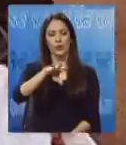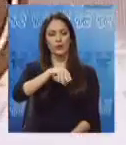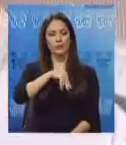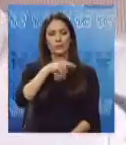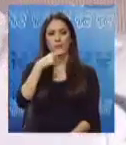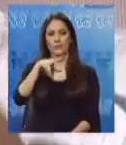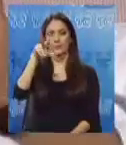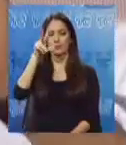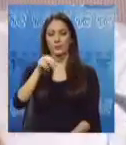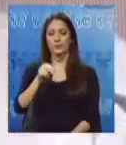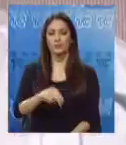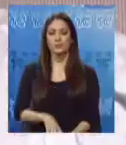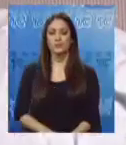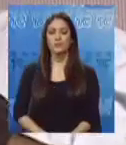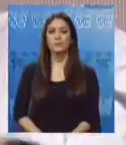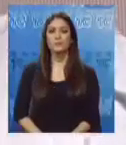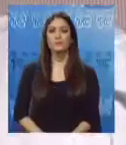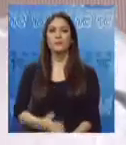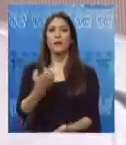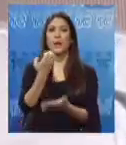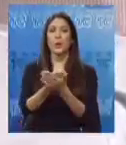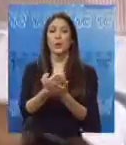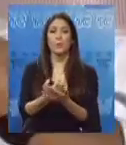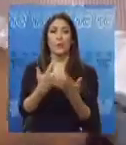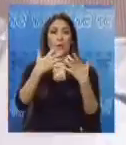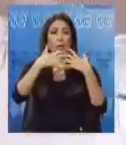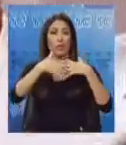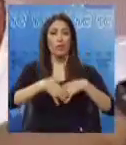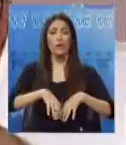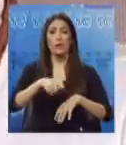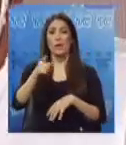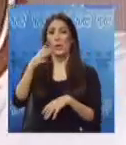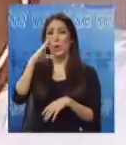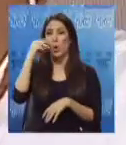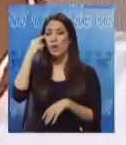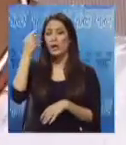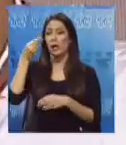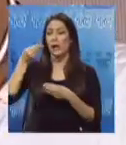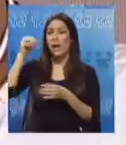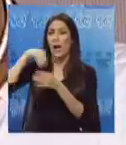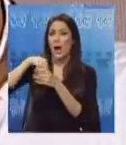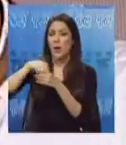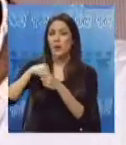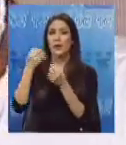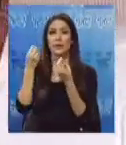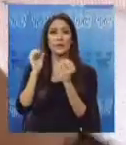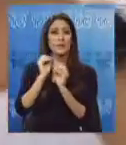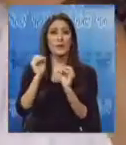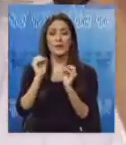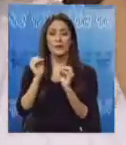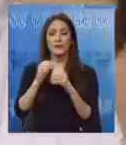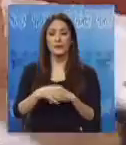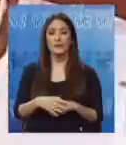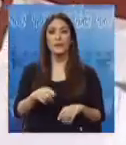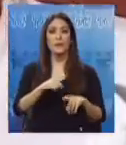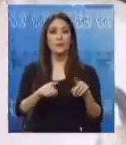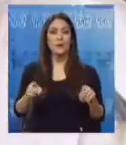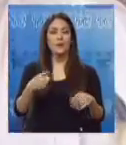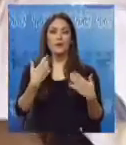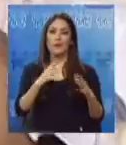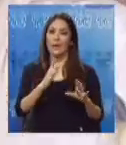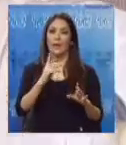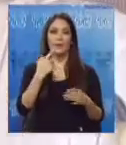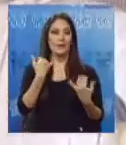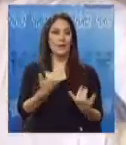compañeros. Anda mal la economía, es culpa de Correa por no ahorrar, por no tener liquidez, pero después de 18 meses ya nadie les cree, pues esa tontería